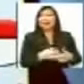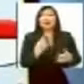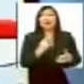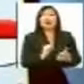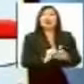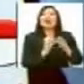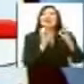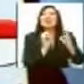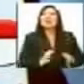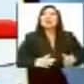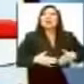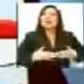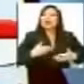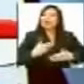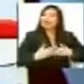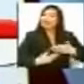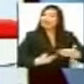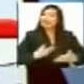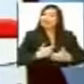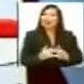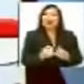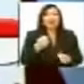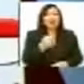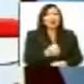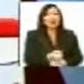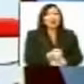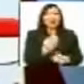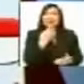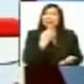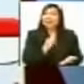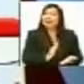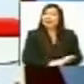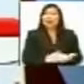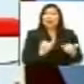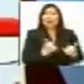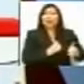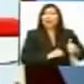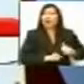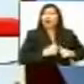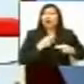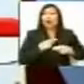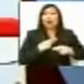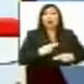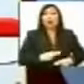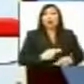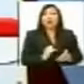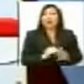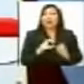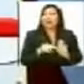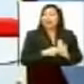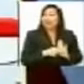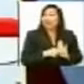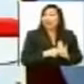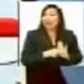para que realmente podamos seguir adelante en combatir ese mal que hoy afecta a la humanidad, que niega